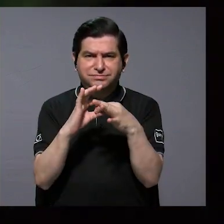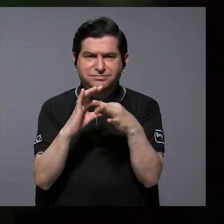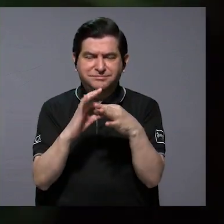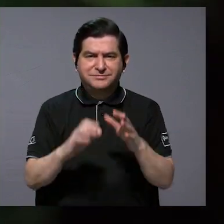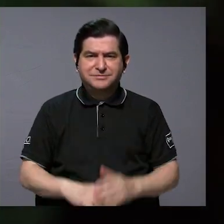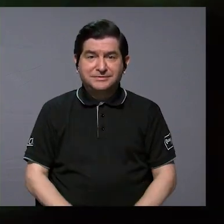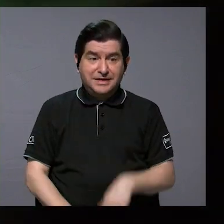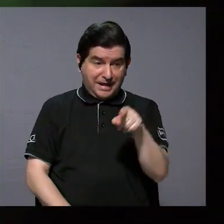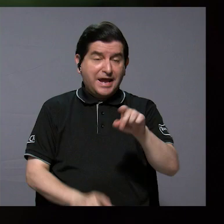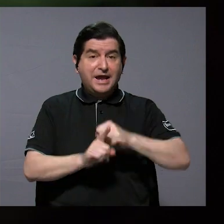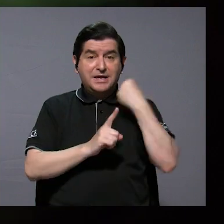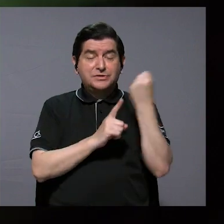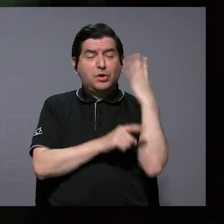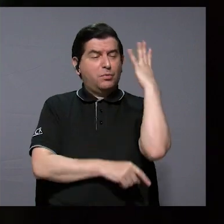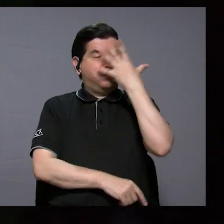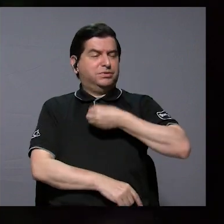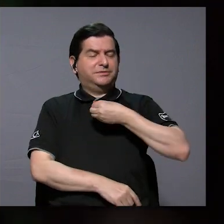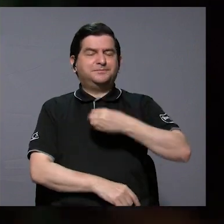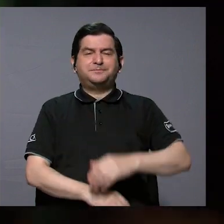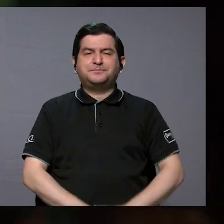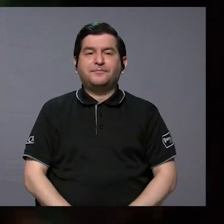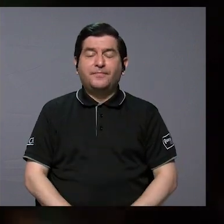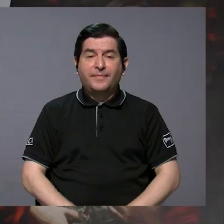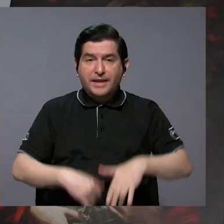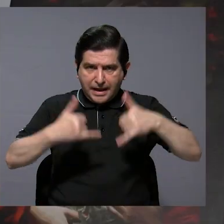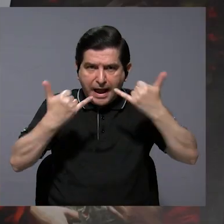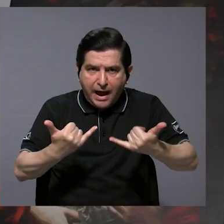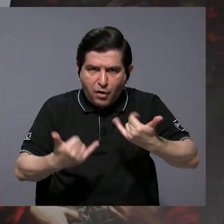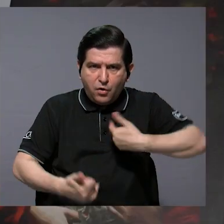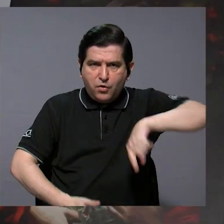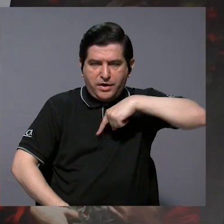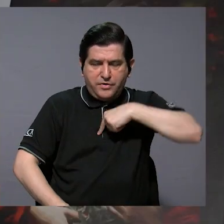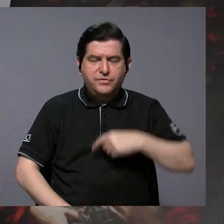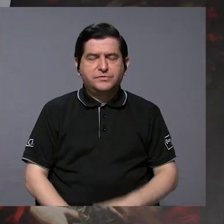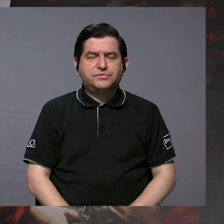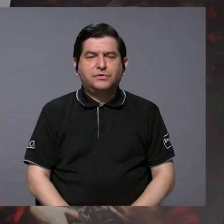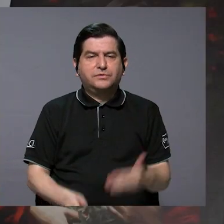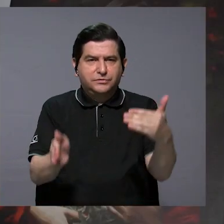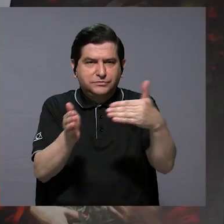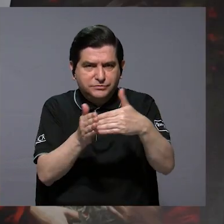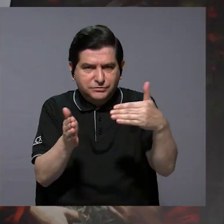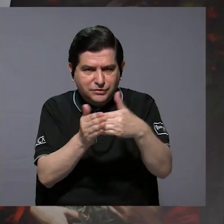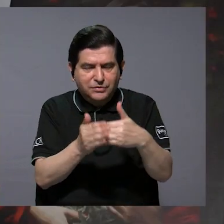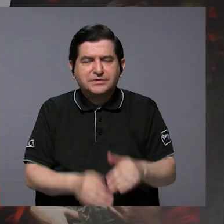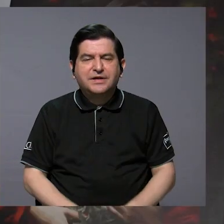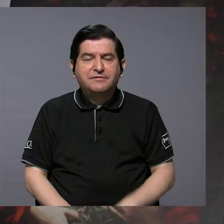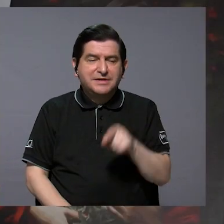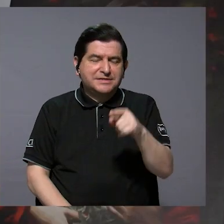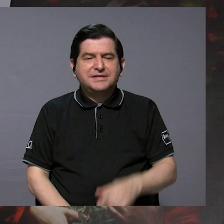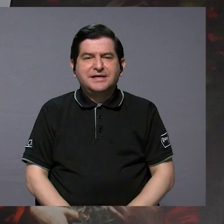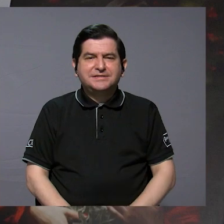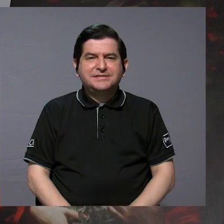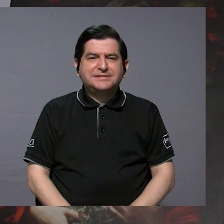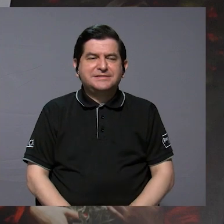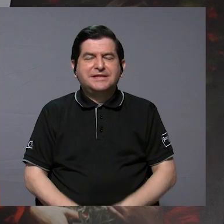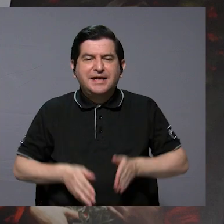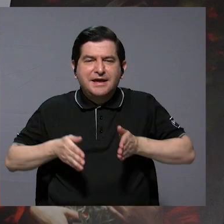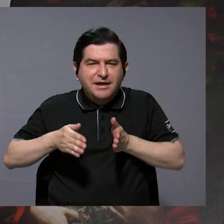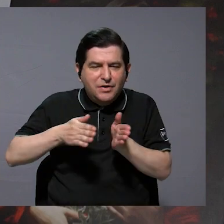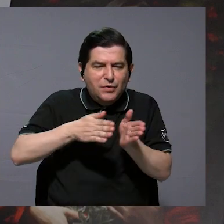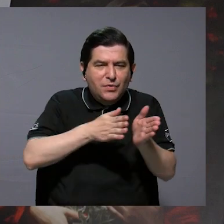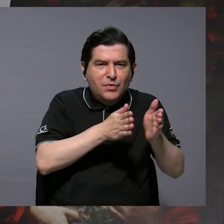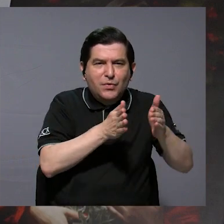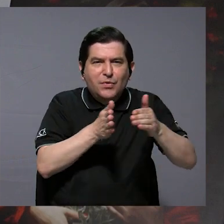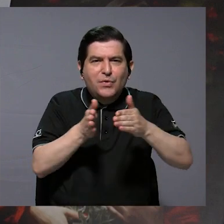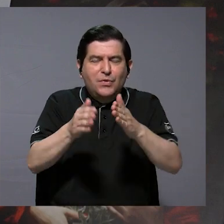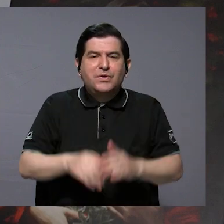como alineadas y bueno, eso fue súper lindo. Esta vez nosotras retomamos este serpenteo, que